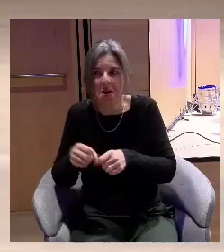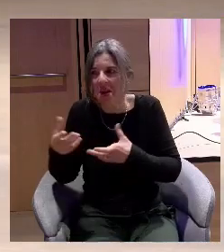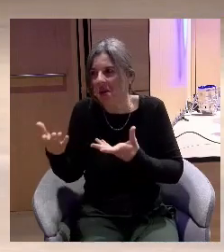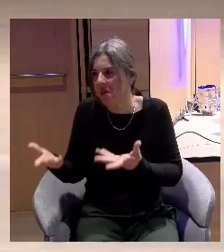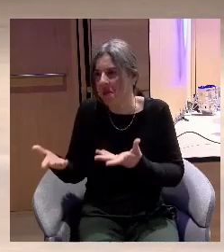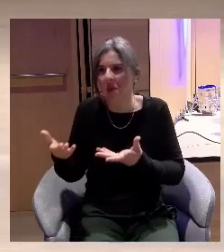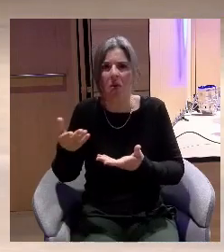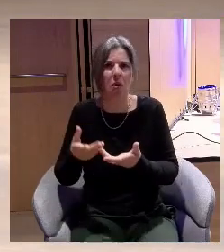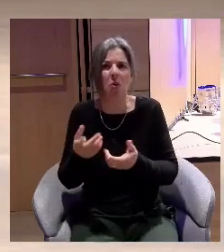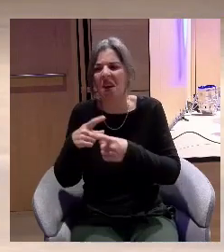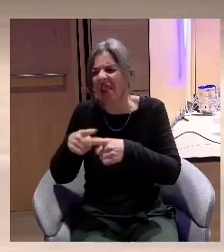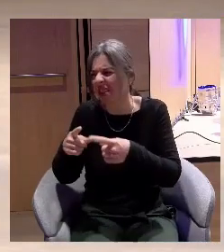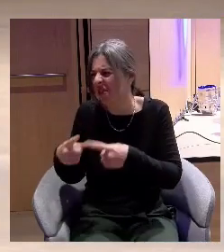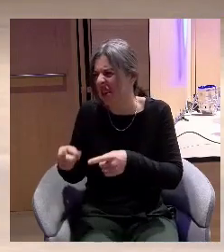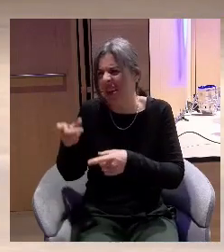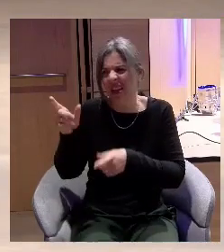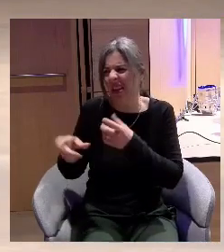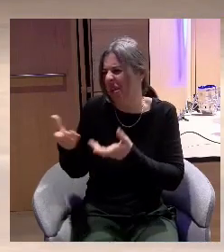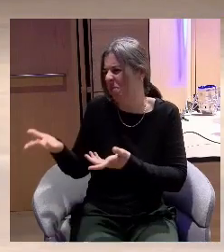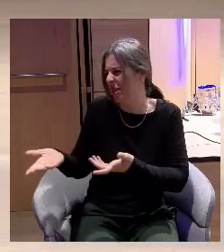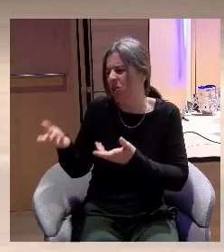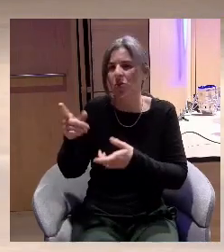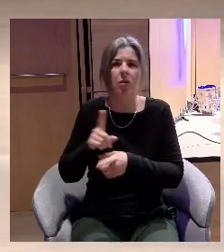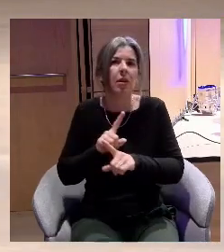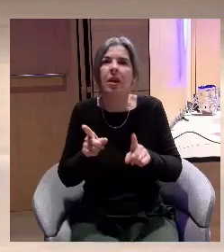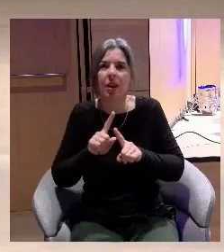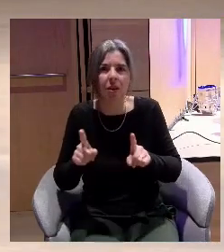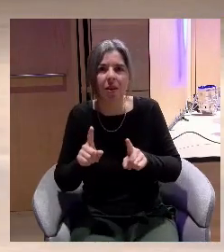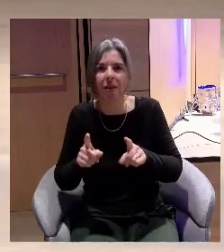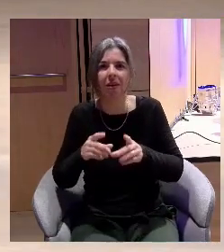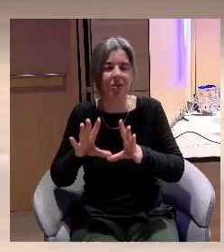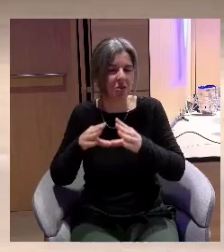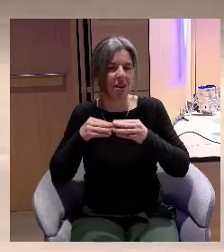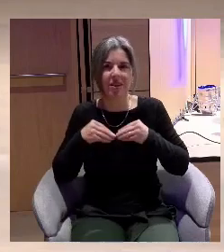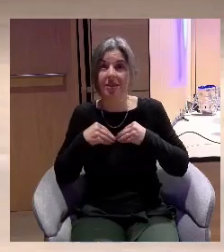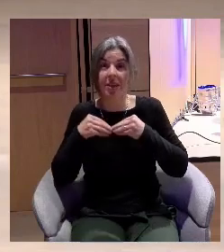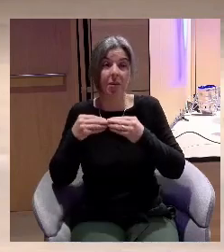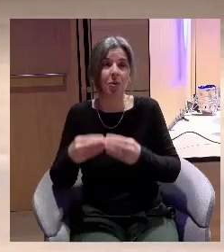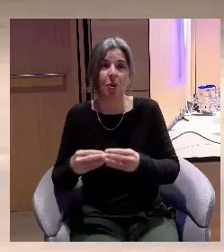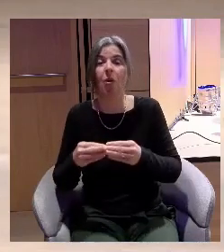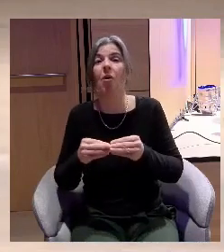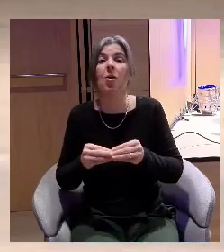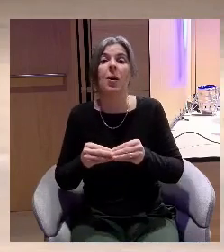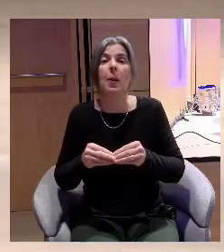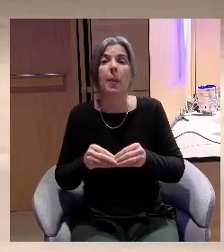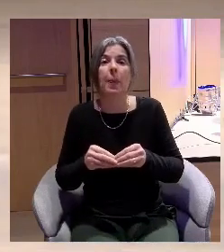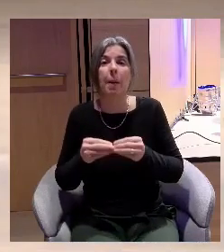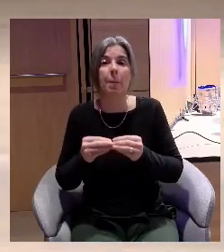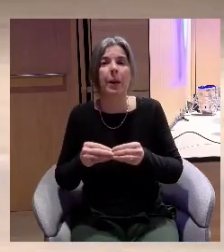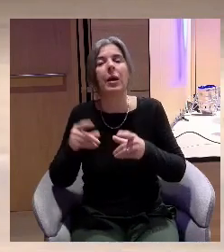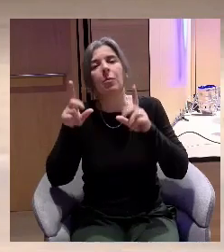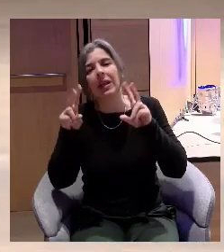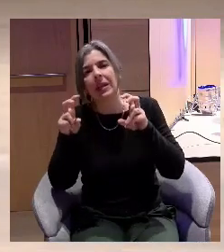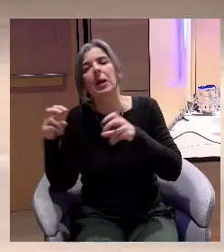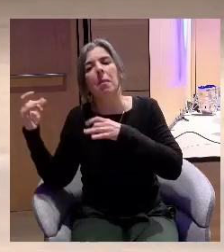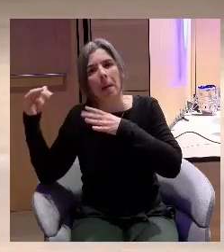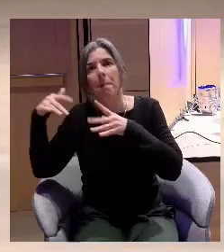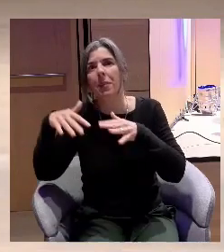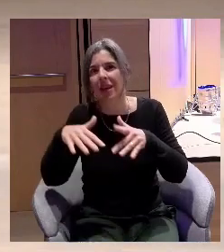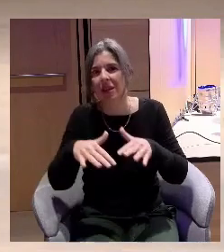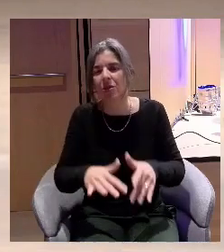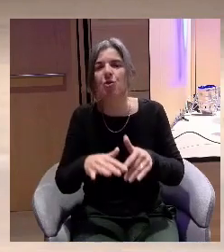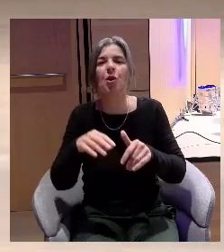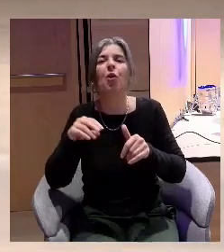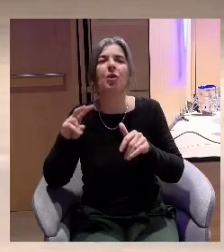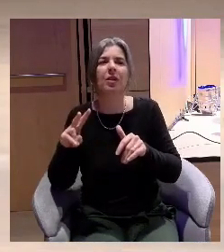una diferenciación muy grande y vuelve y aparece el tema de supervivencia, digamos, pues nombré el tema migración venezolana, pero hay migración